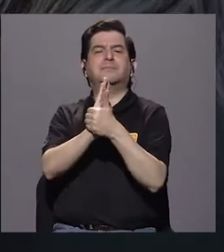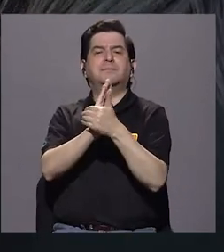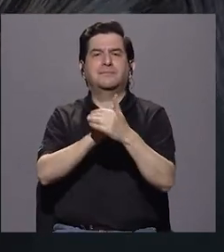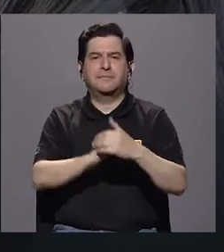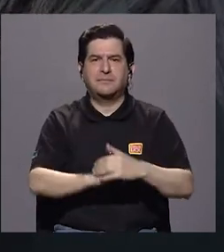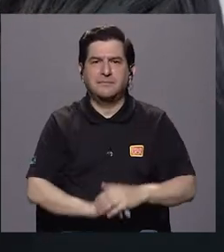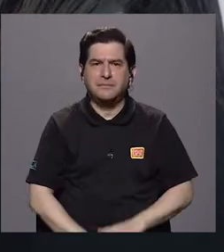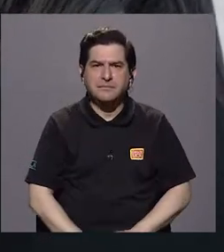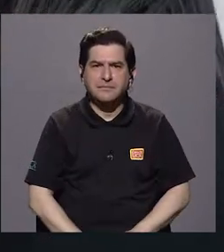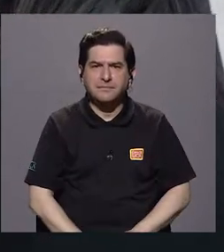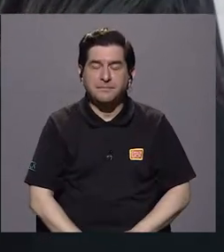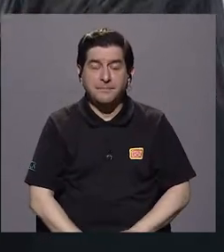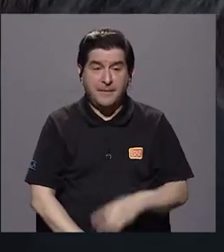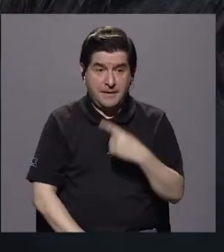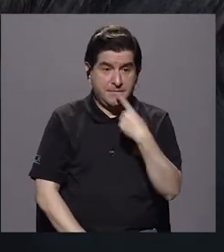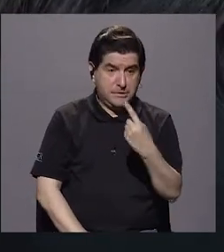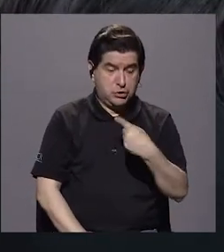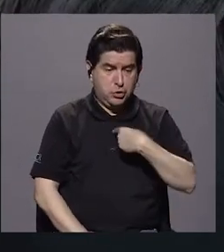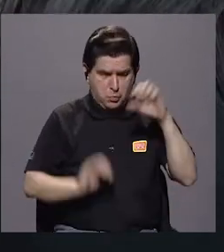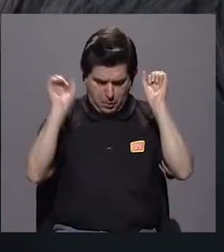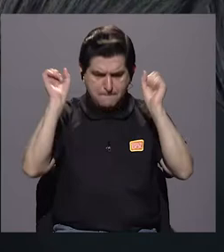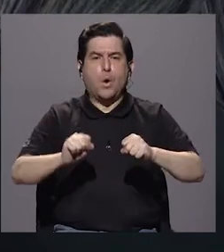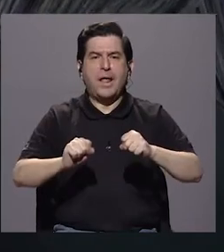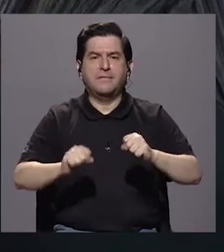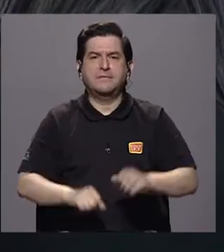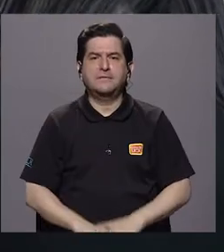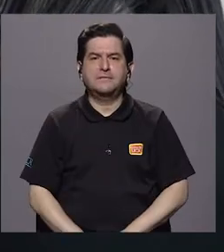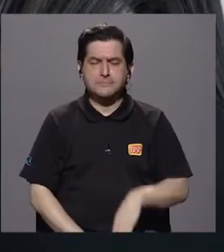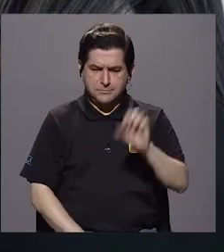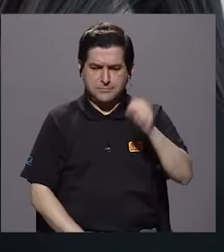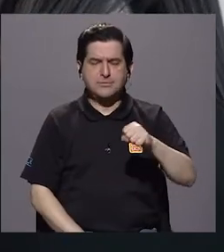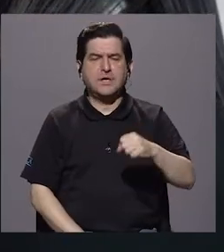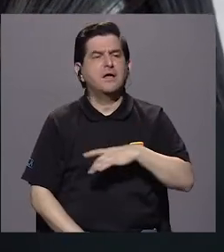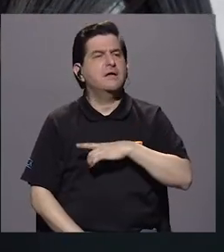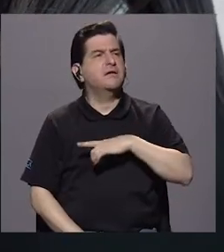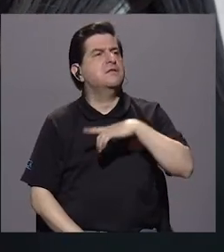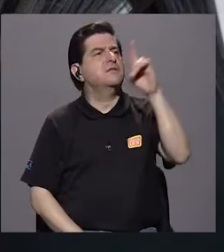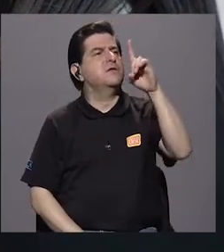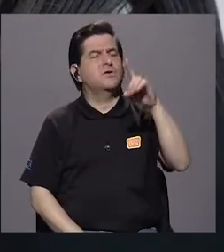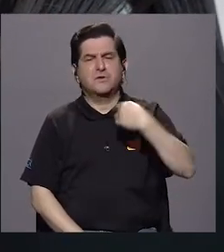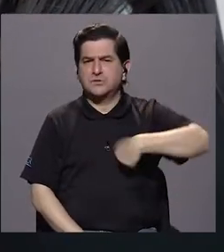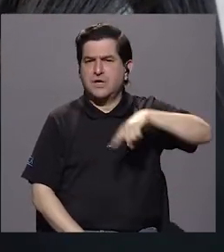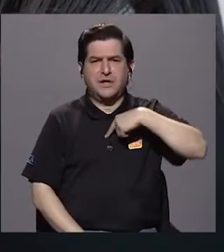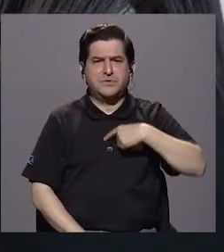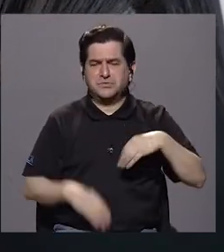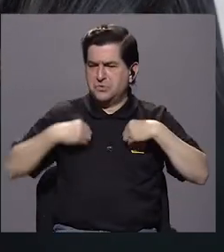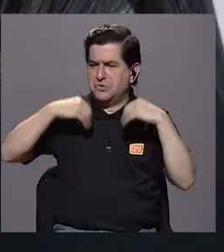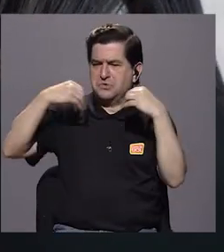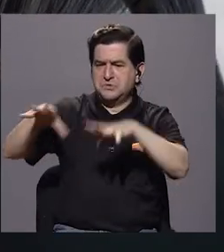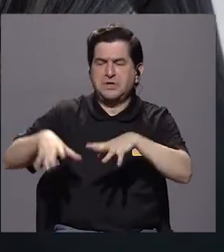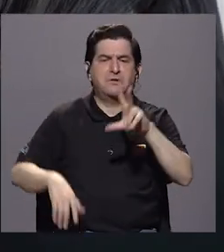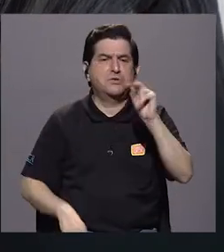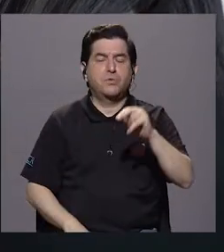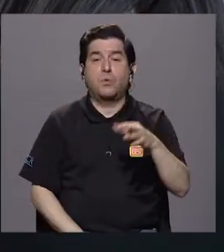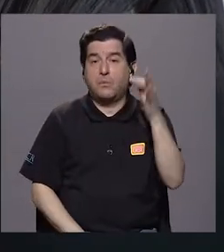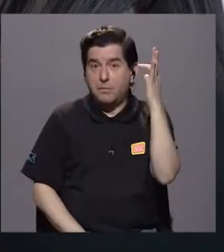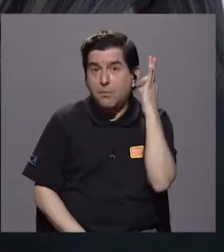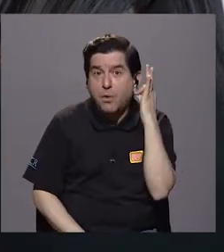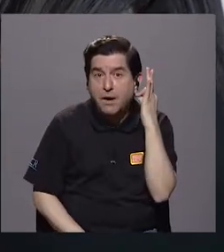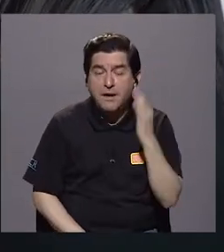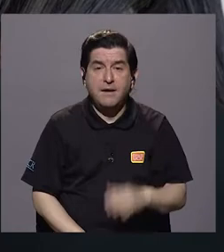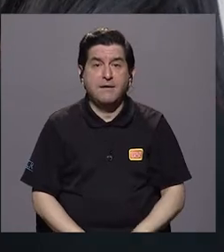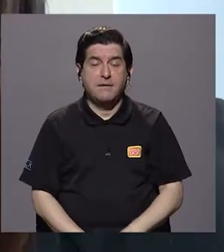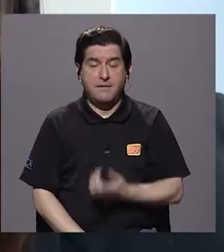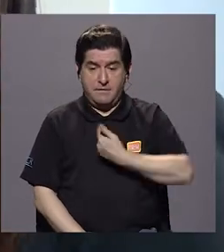Entonces se dice, yo puedo, y yo creo que Dios no nos desampara a nadie, y las mujeres